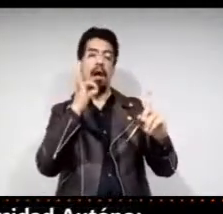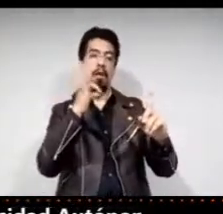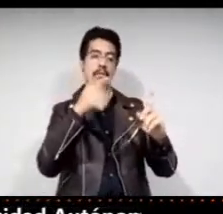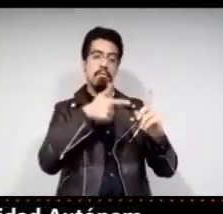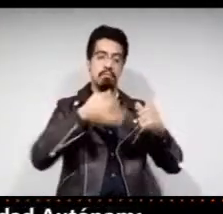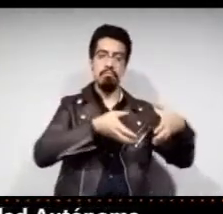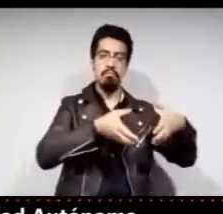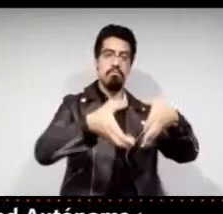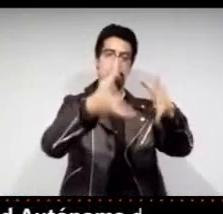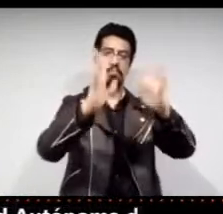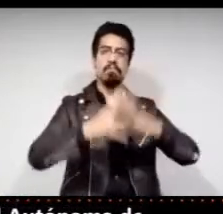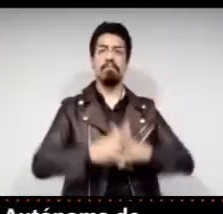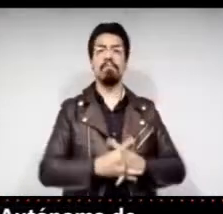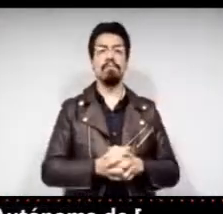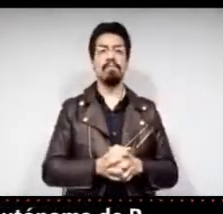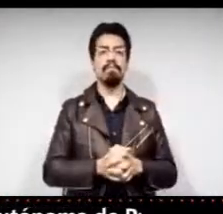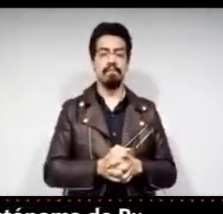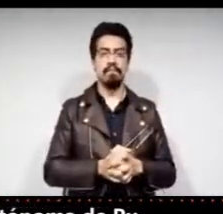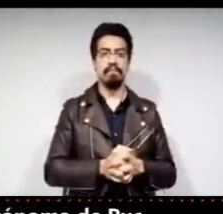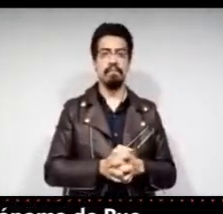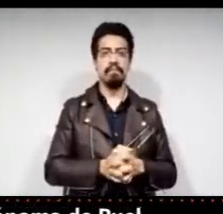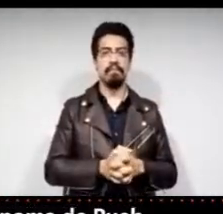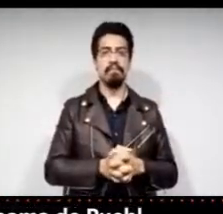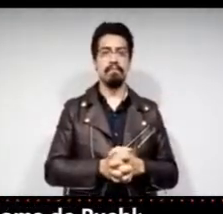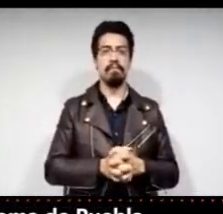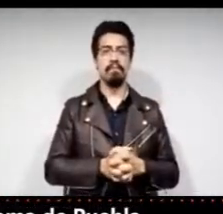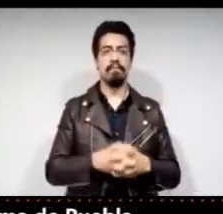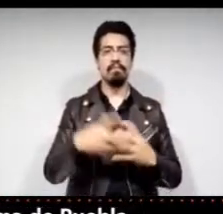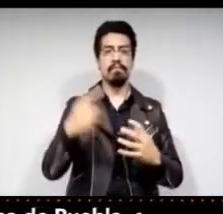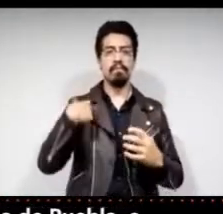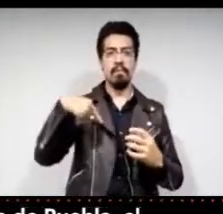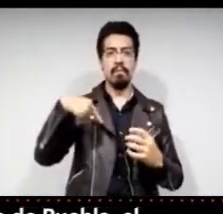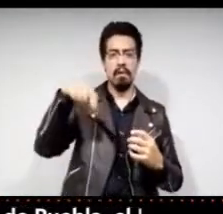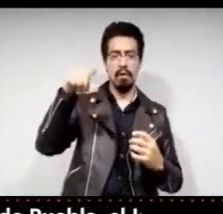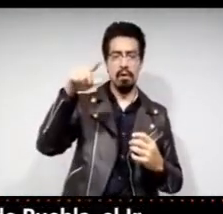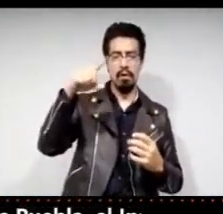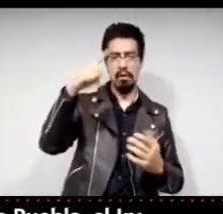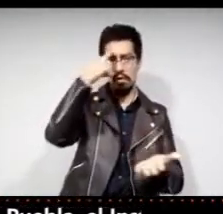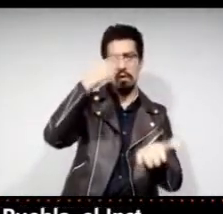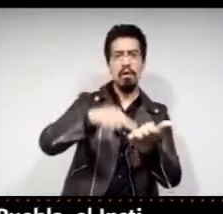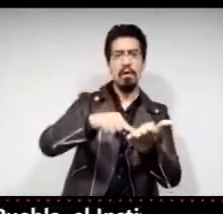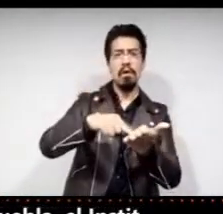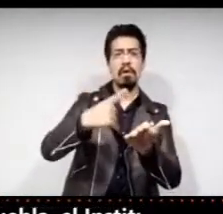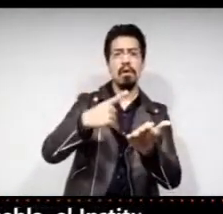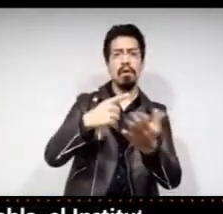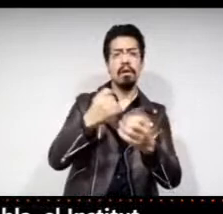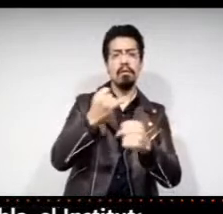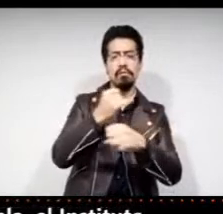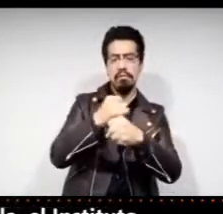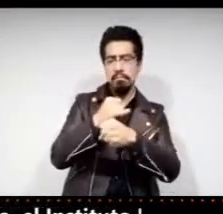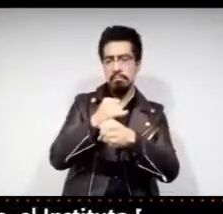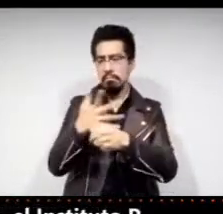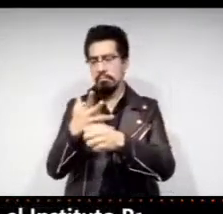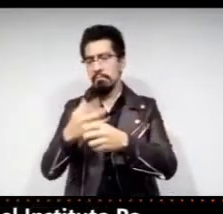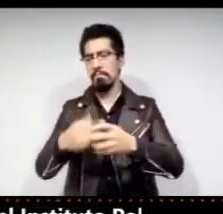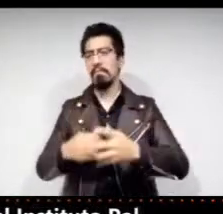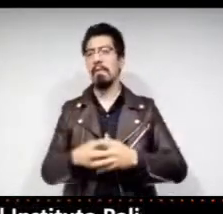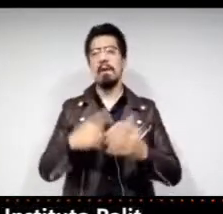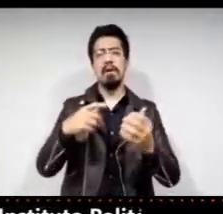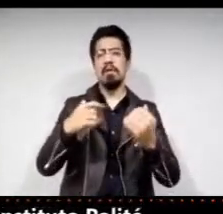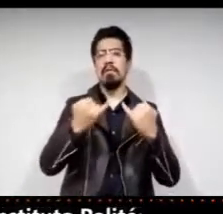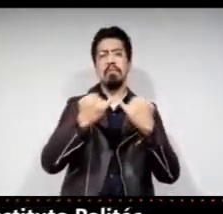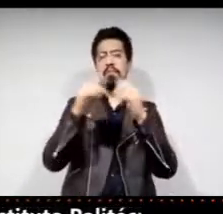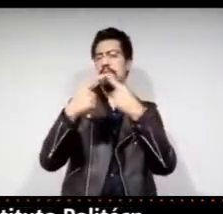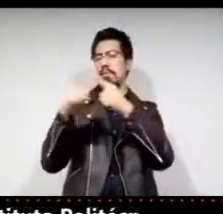que esa sería una de las evidencias que hemos podido observar desde el instituto, pero creo que aplica para la discusión